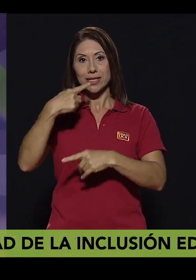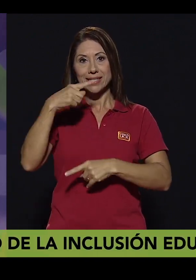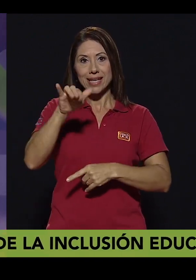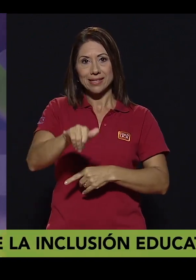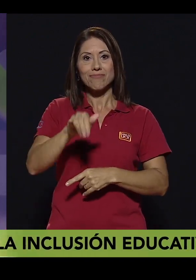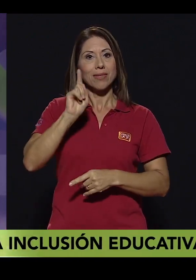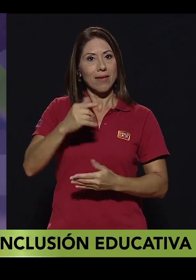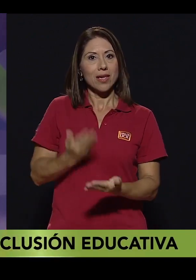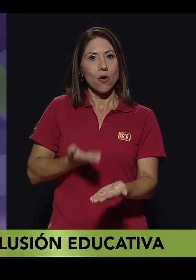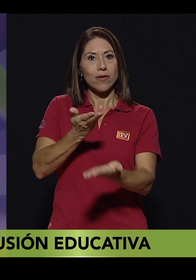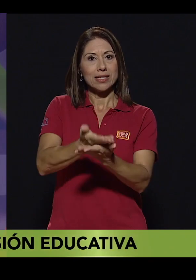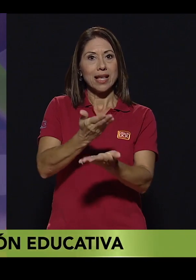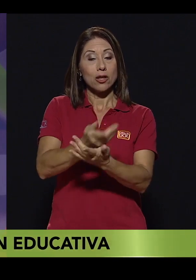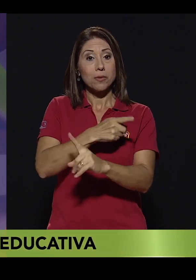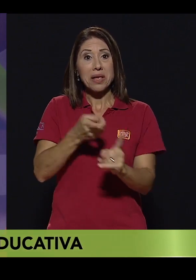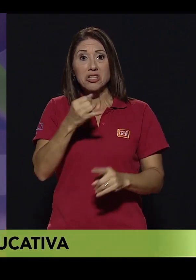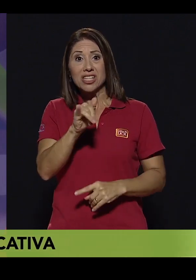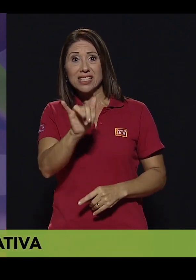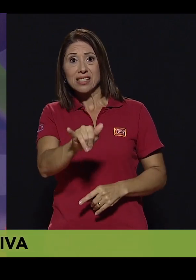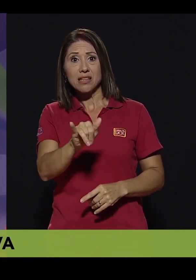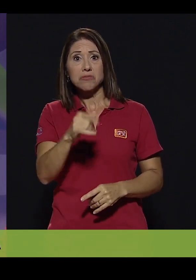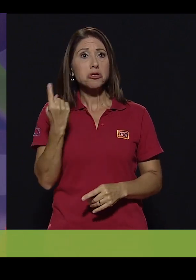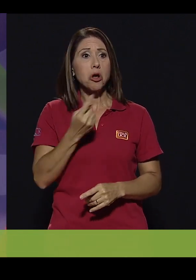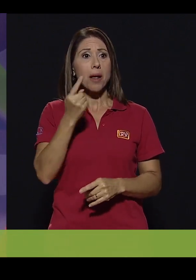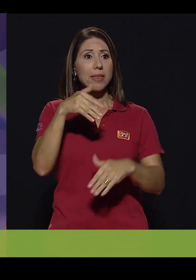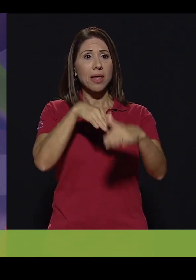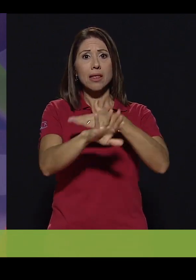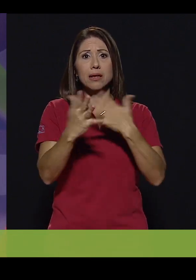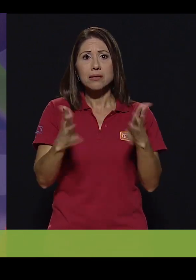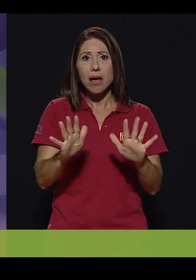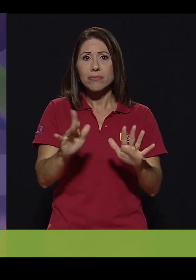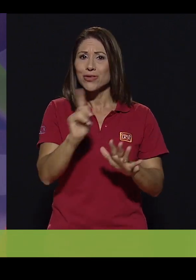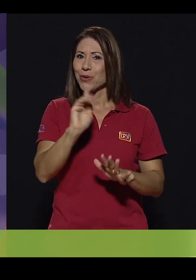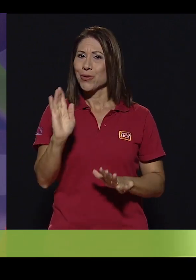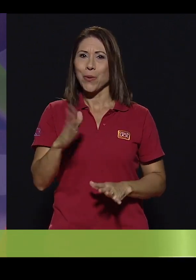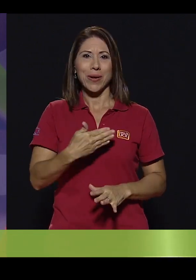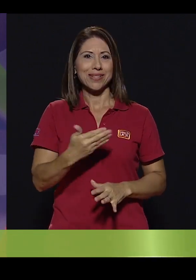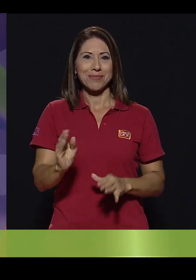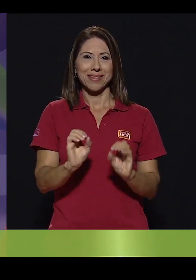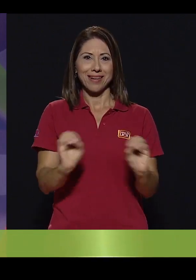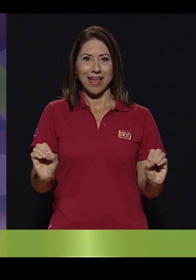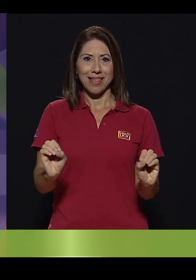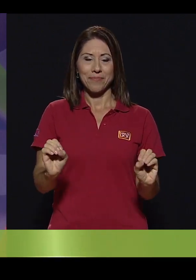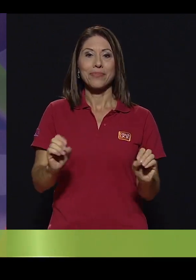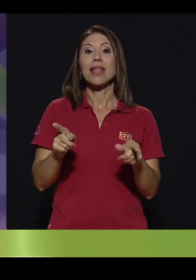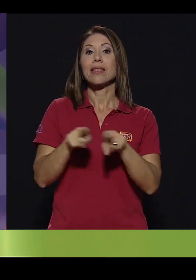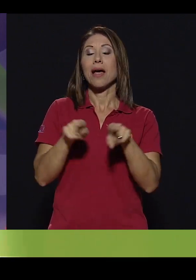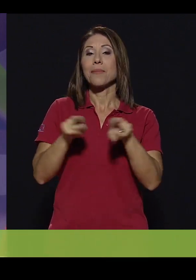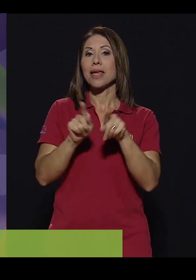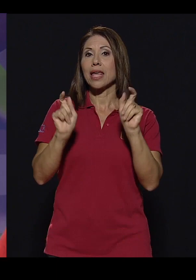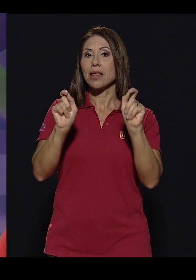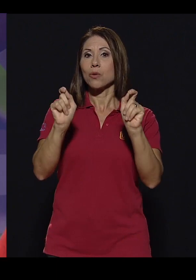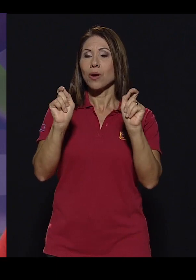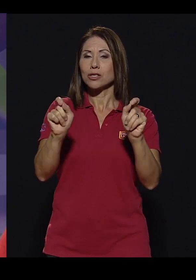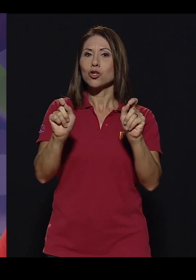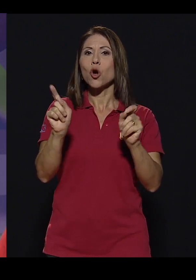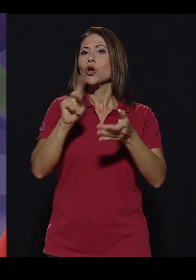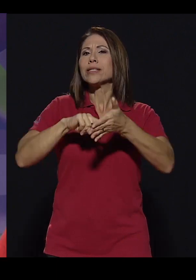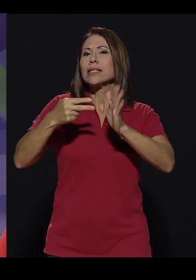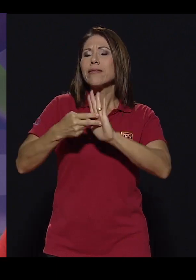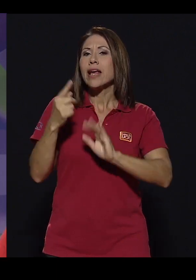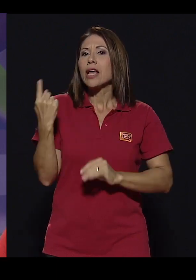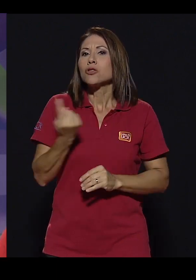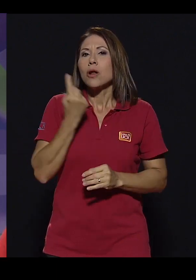entonces de nada va a servir de que solamente esté ahí ahora es muy importante saber de que la educación no solamente en los